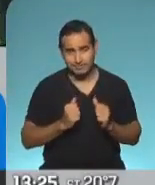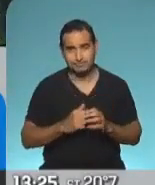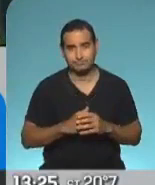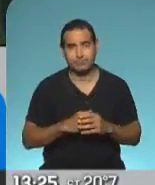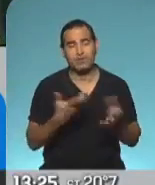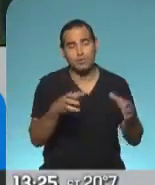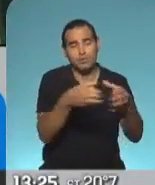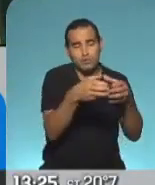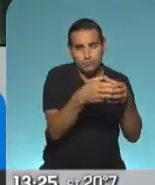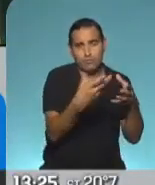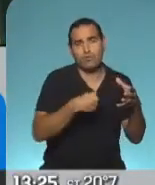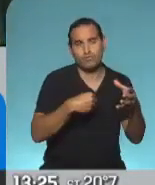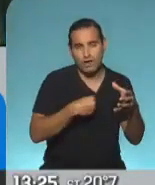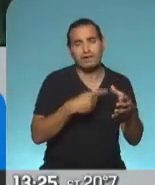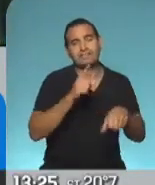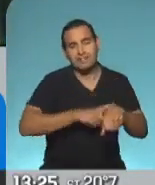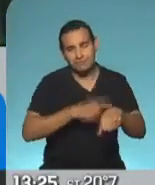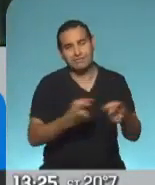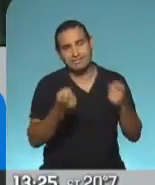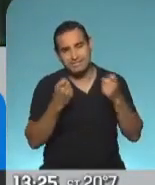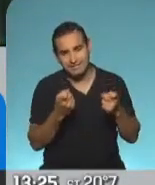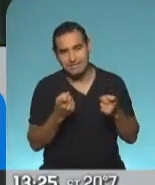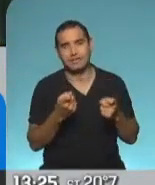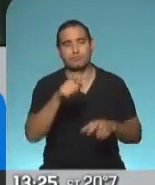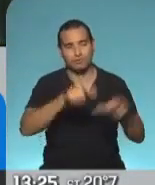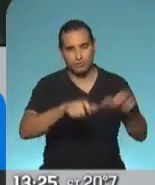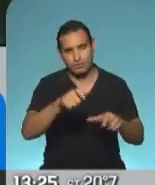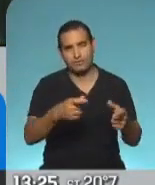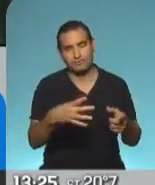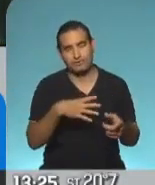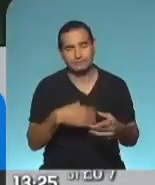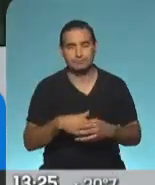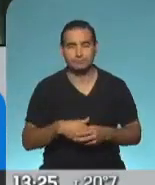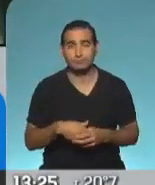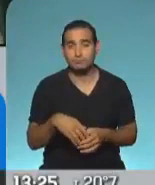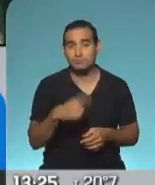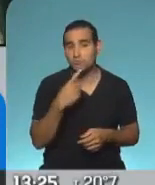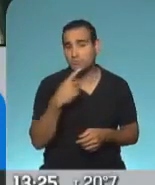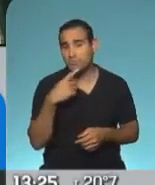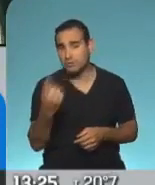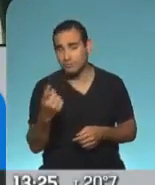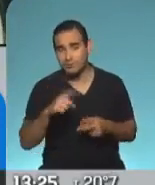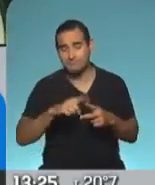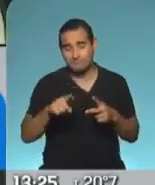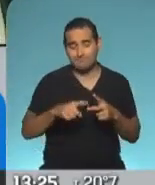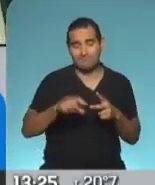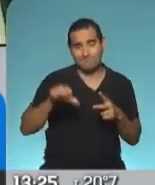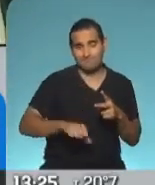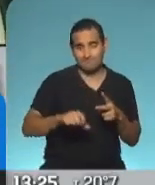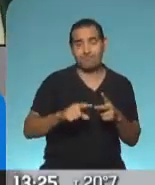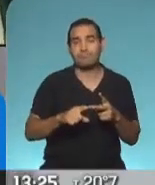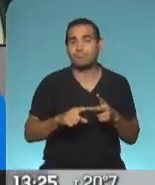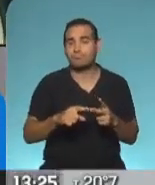grupo comparador, o sea que requiere tiempo, requiere reclutar una cantidad de pacientes, etcétera. ¿Sabe por qué se lo pregunto? Y ahora vamos a la sombra, a la oscura o la mala,